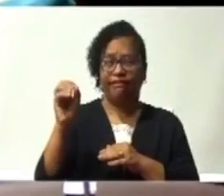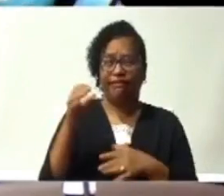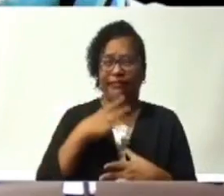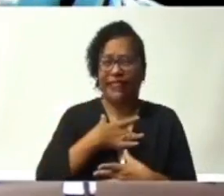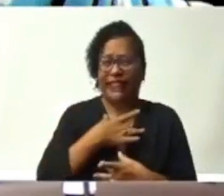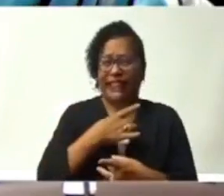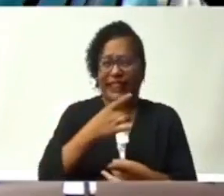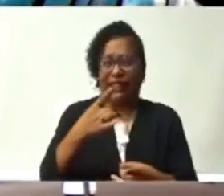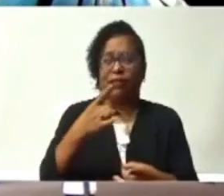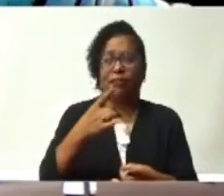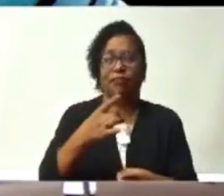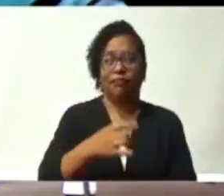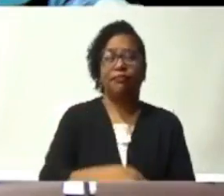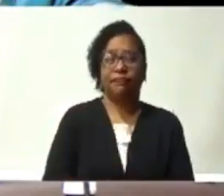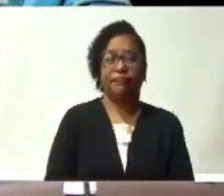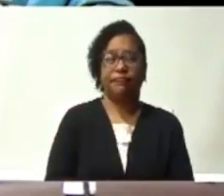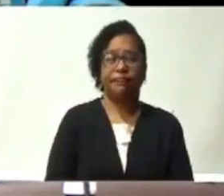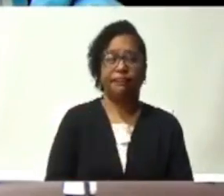y que